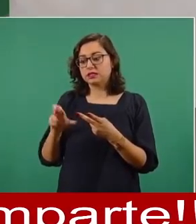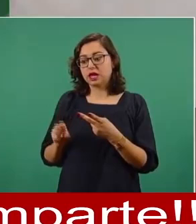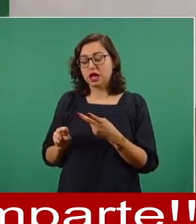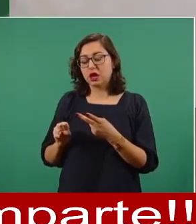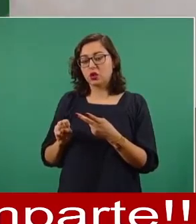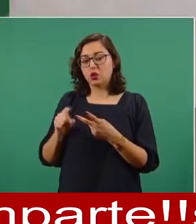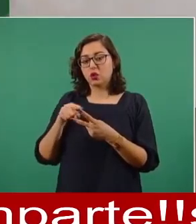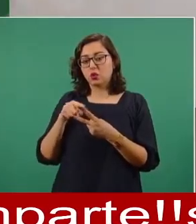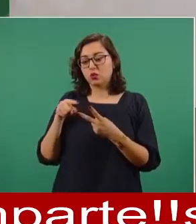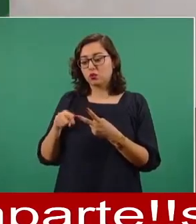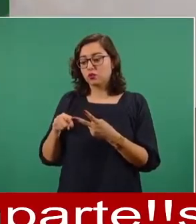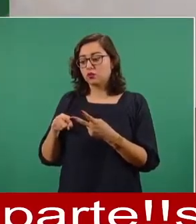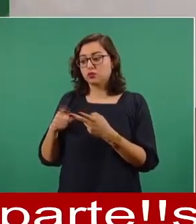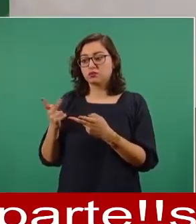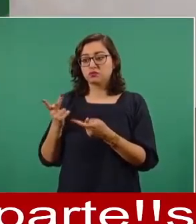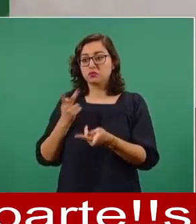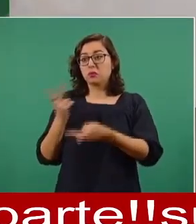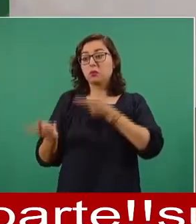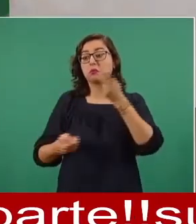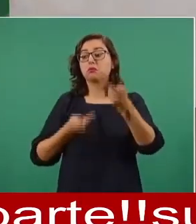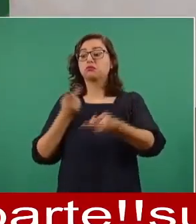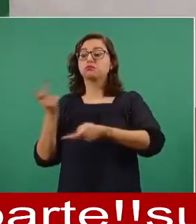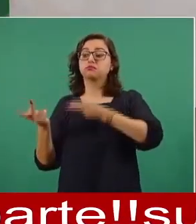escucharían bastante.